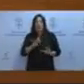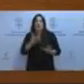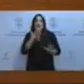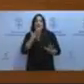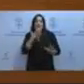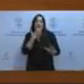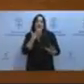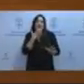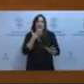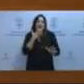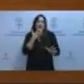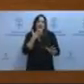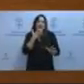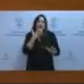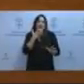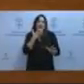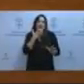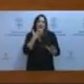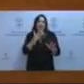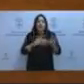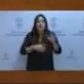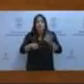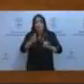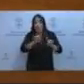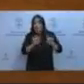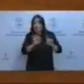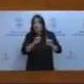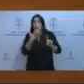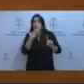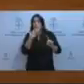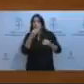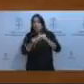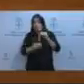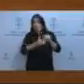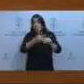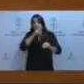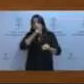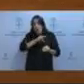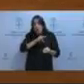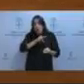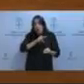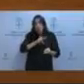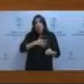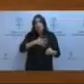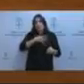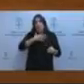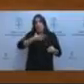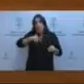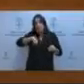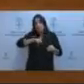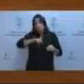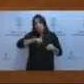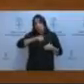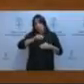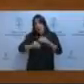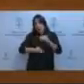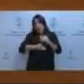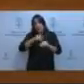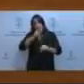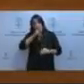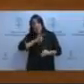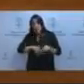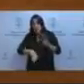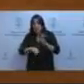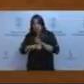avanzan. ¿Pero qué pasa cuando viene el viento en contra? Cuando viene el viento en contra, el banco del buen patrón sigue avanzando, más lento, pero avanza. Y el que no tiene buena pareja con el buen patrón,